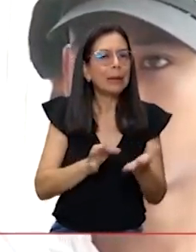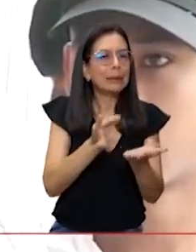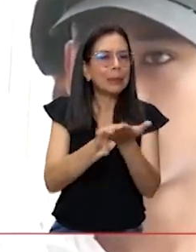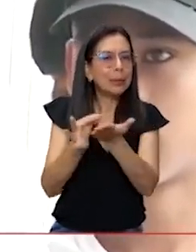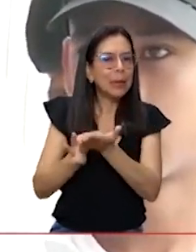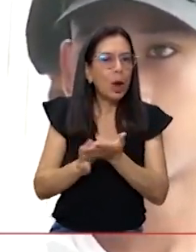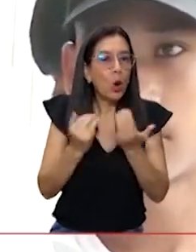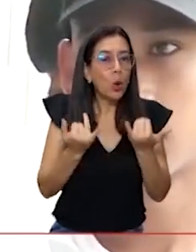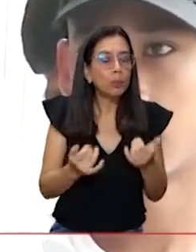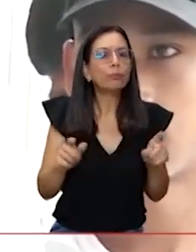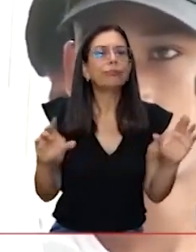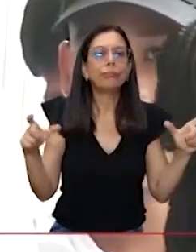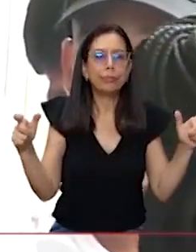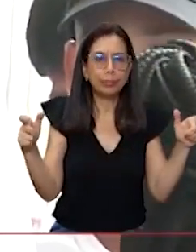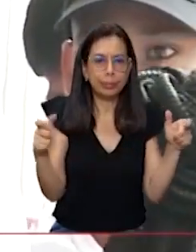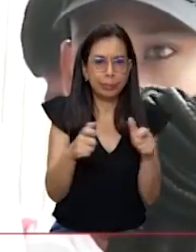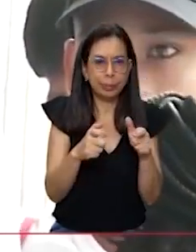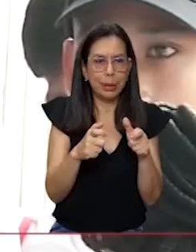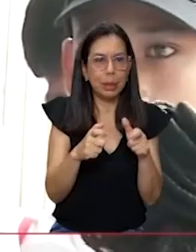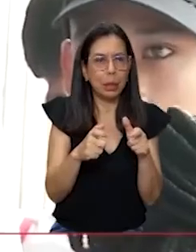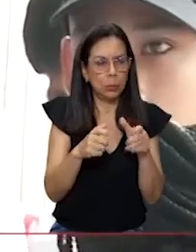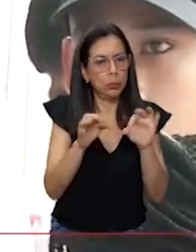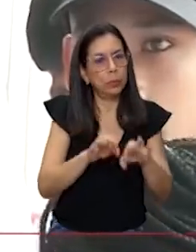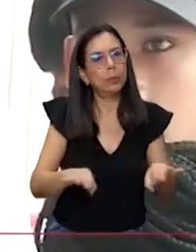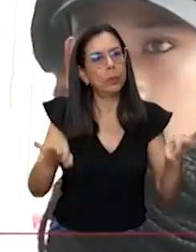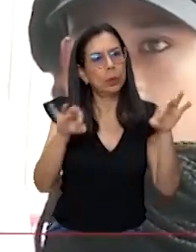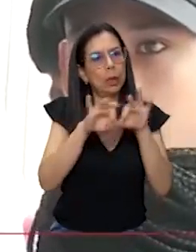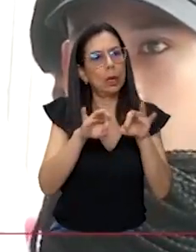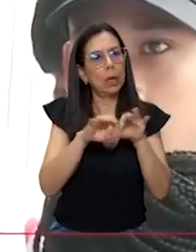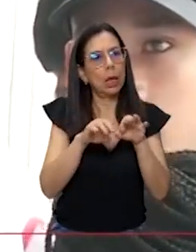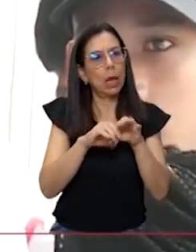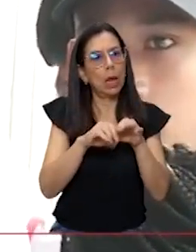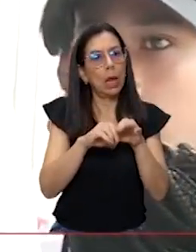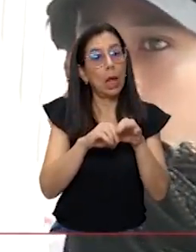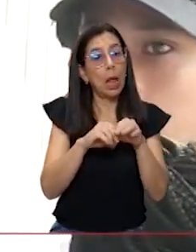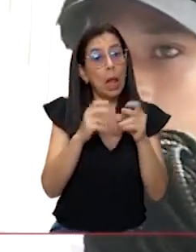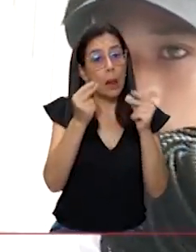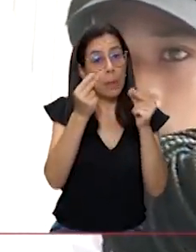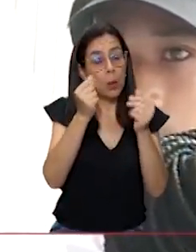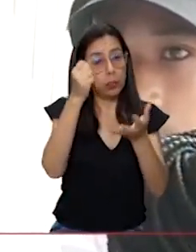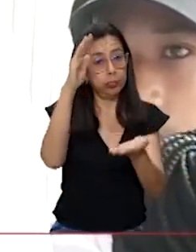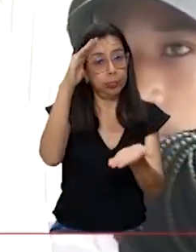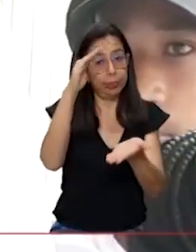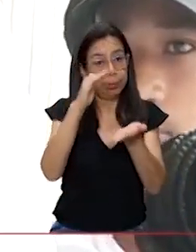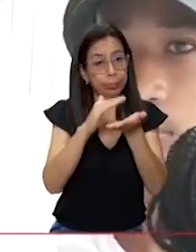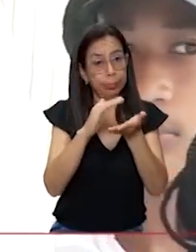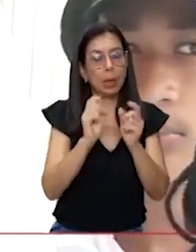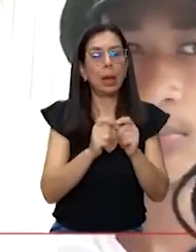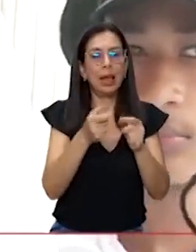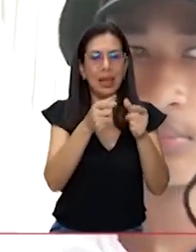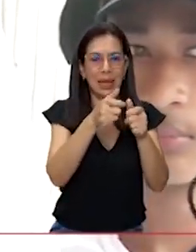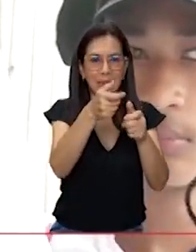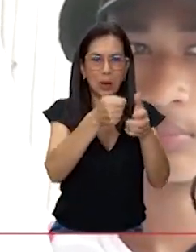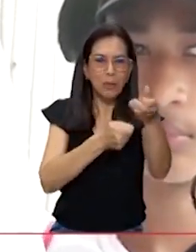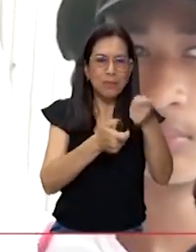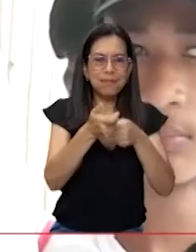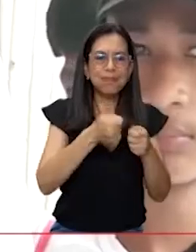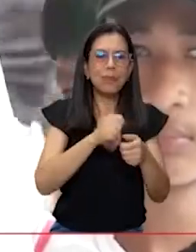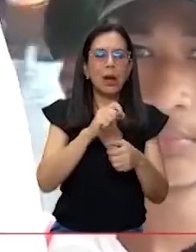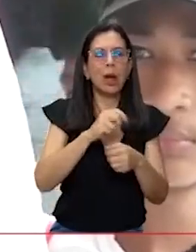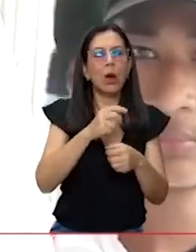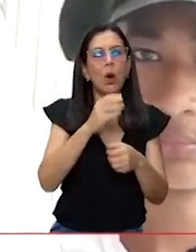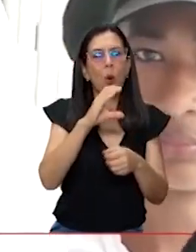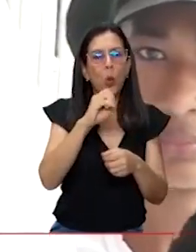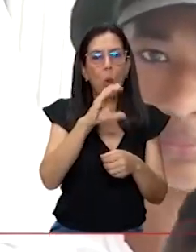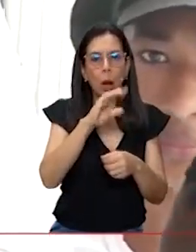ha reducido realmente de forma importante el precio de la hoja de coca. Hoy los cultivadores de hoja de coca han perdido